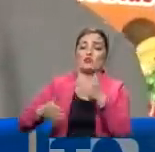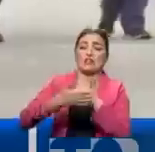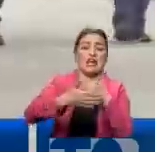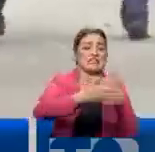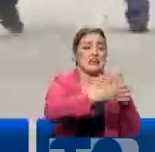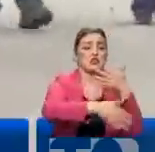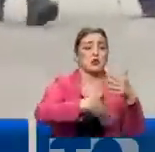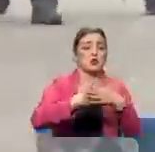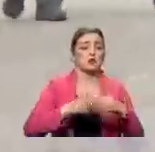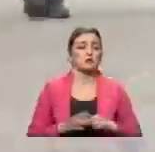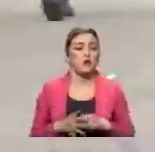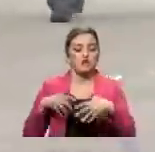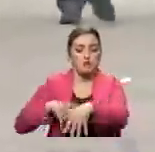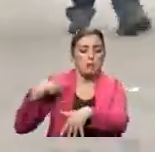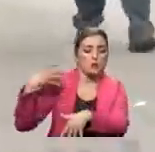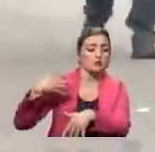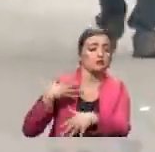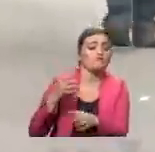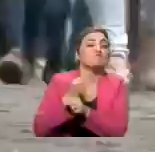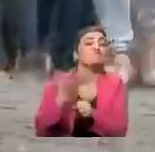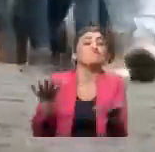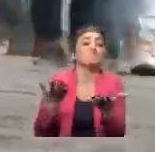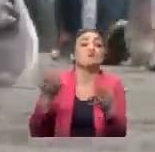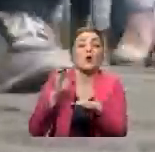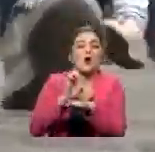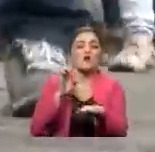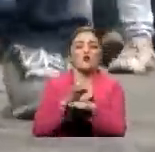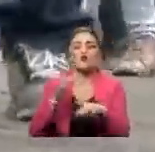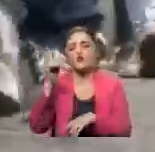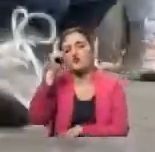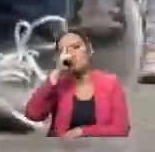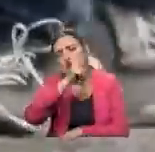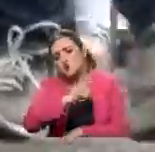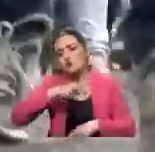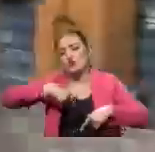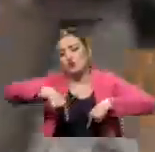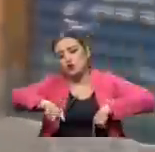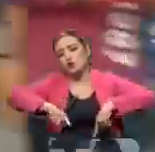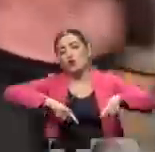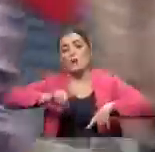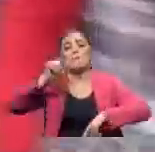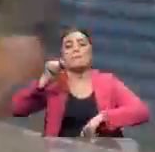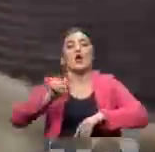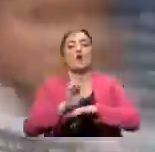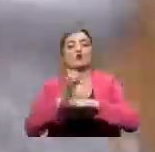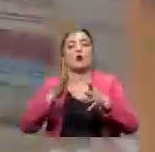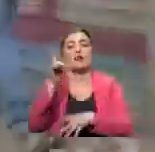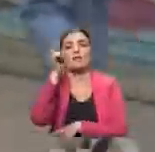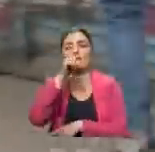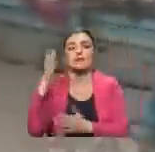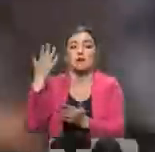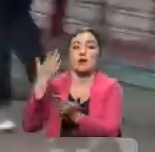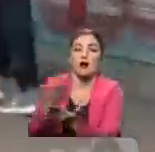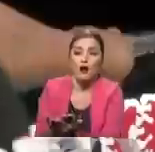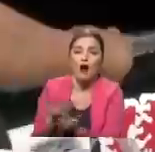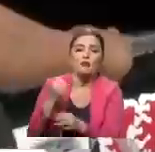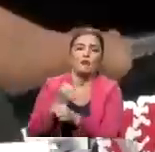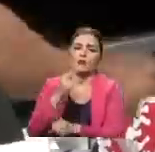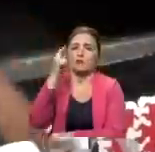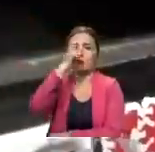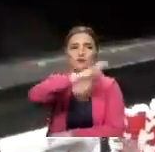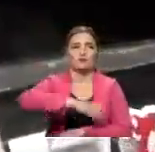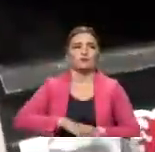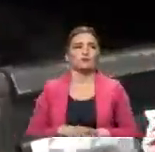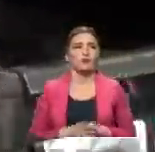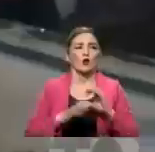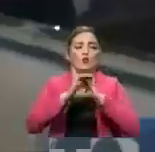cerrado. Las manifestaciones que se registran en el país ha tornado difícil la movilización de miles de ecuatorianos a sus puestos de trabajo. No hay